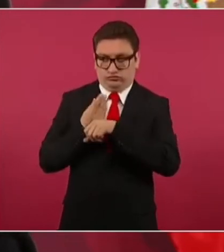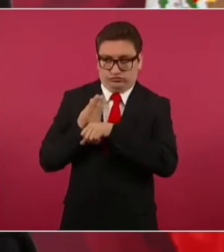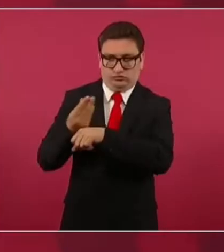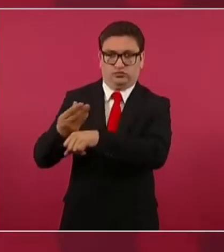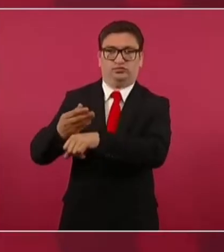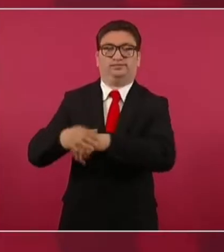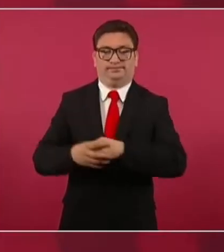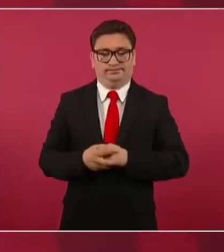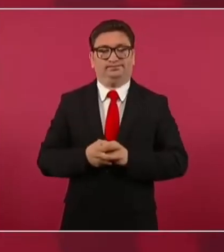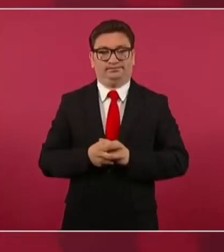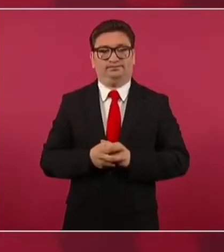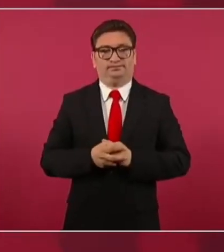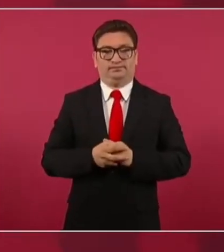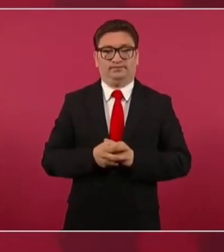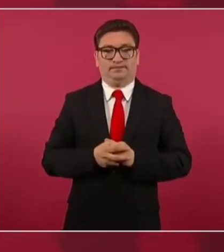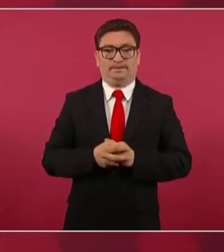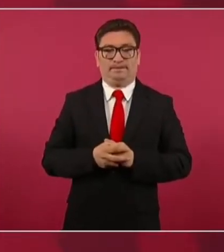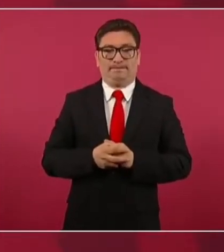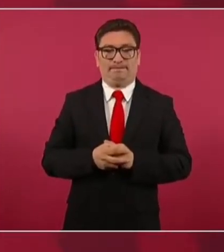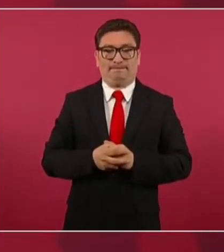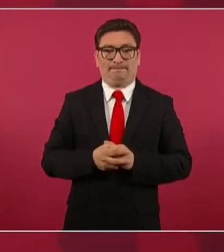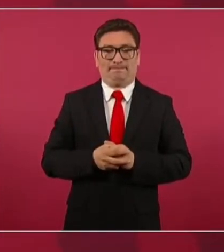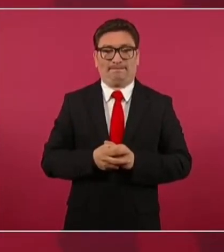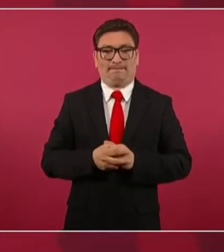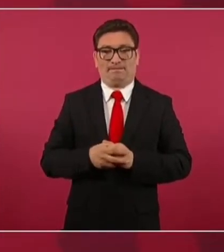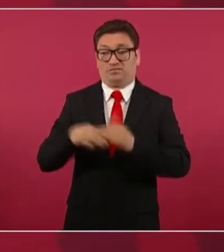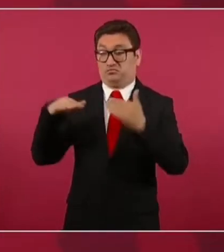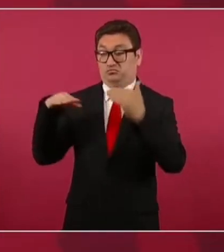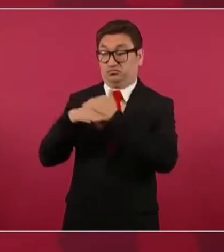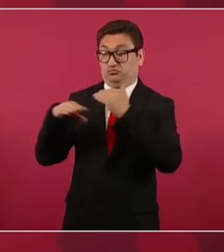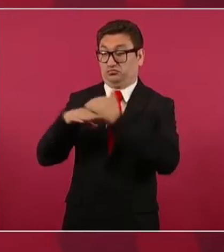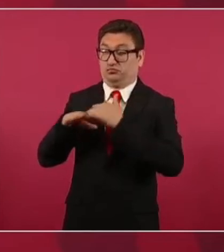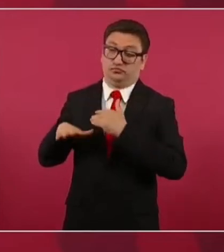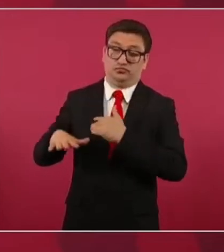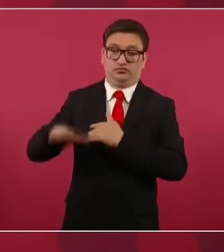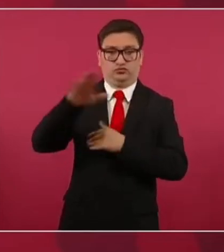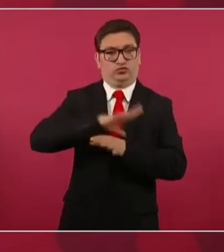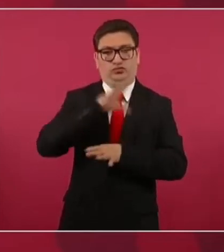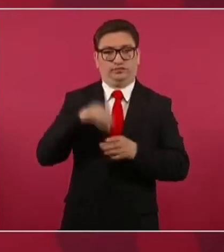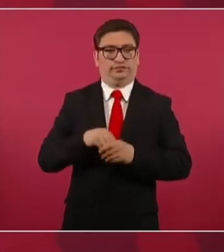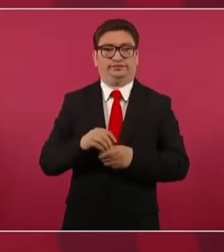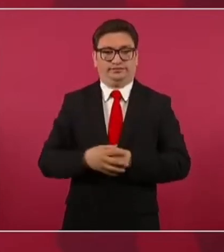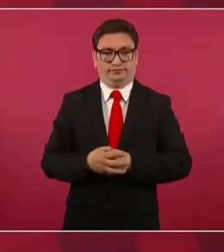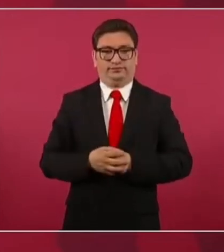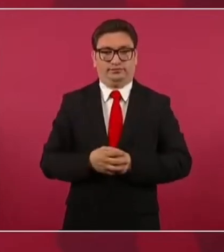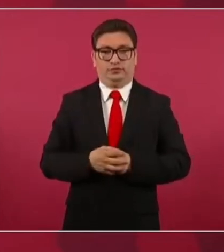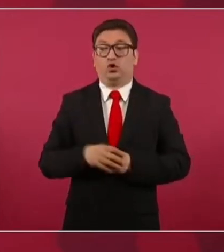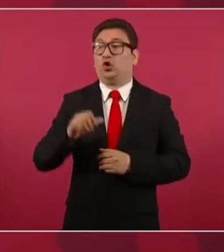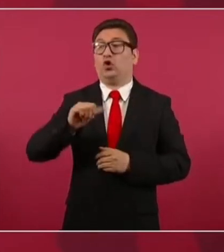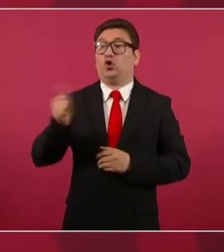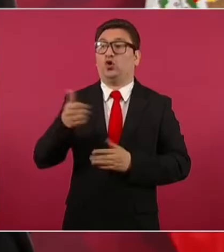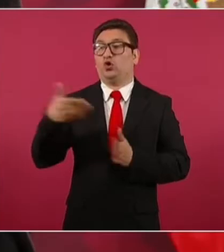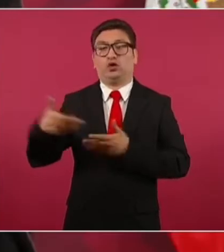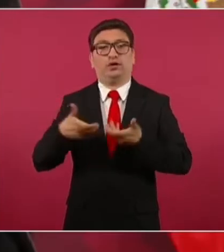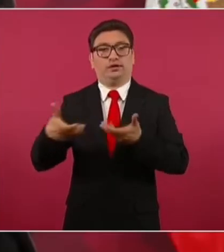de pavimentar toda esa avenida, se van a arreglar otras calles